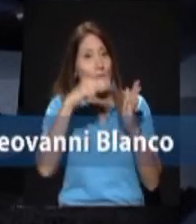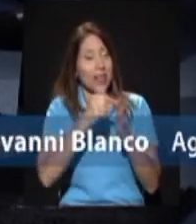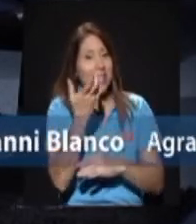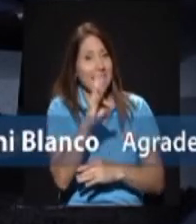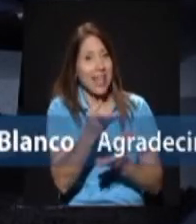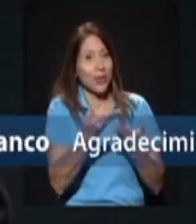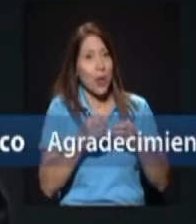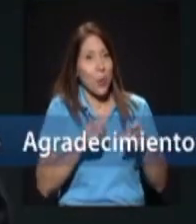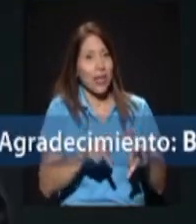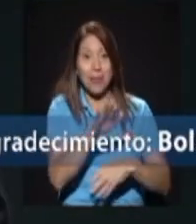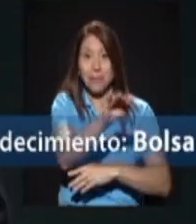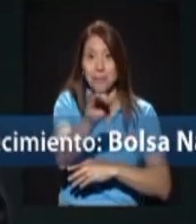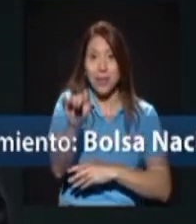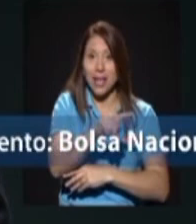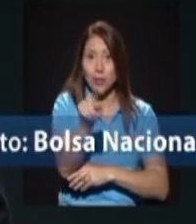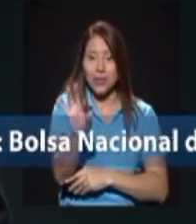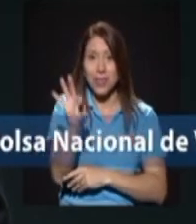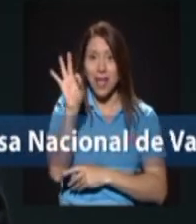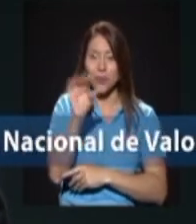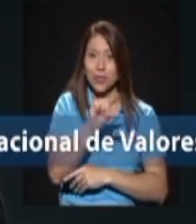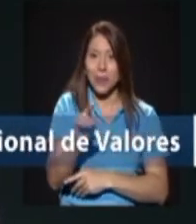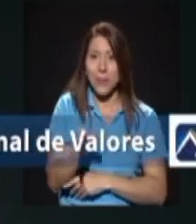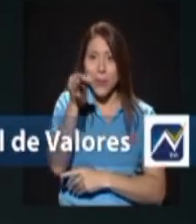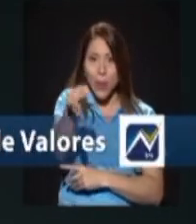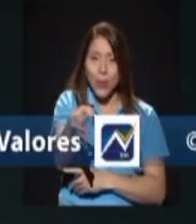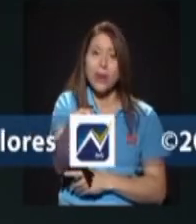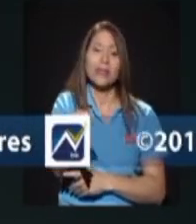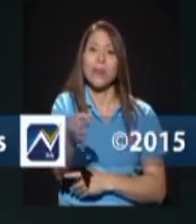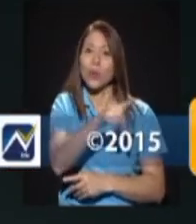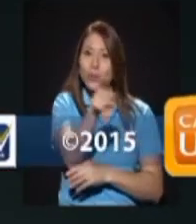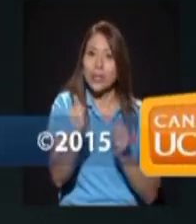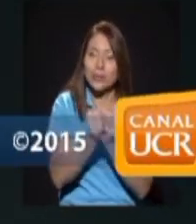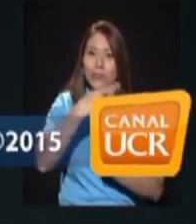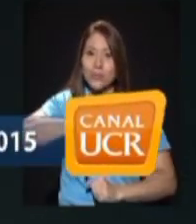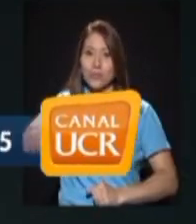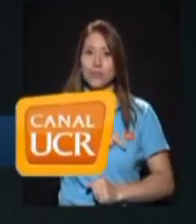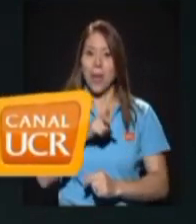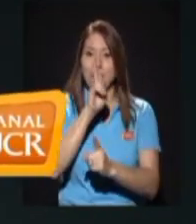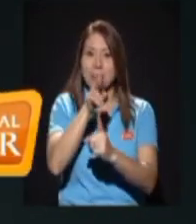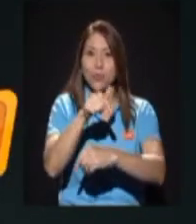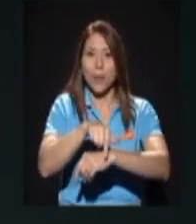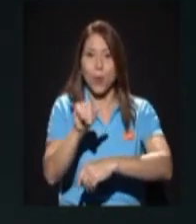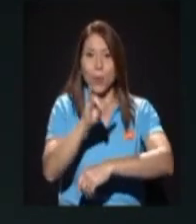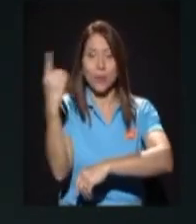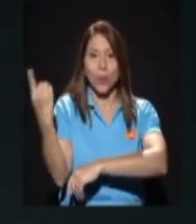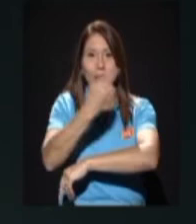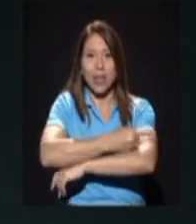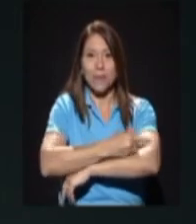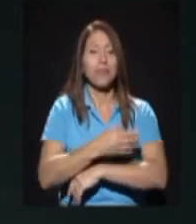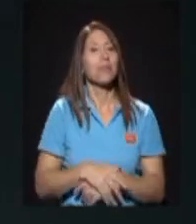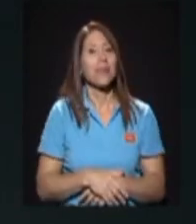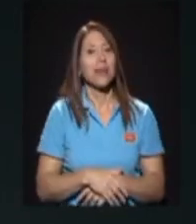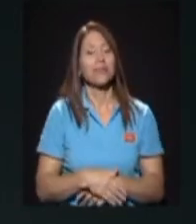dé. A las amigas y amigos los invitamos a que la próxima semana nos acompañen en los mismos tiempos y circunstancias. Y a